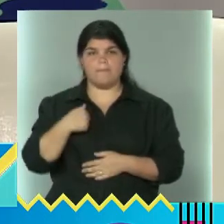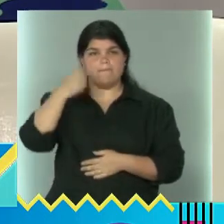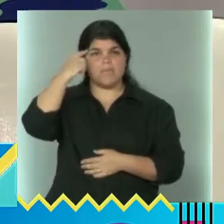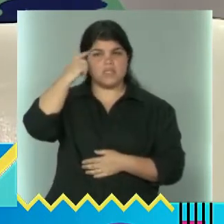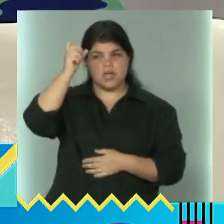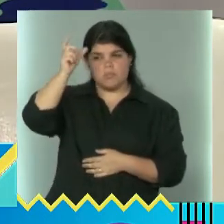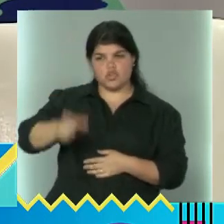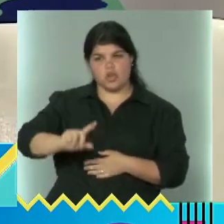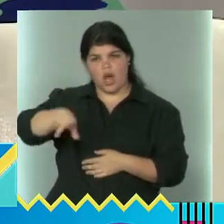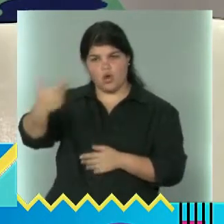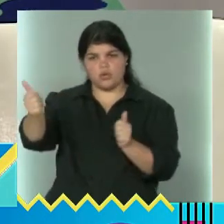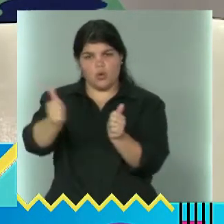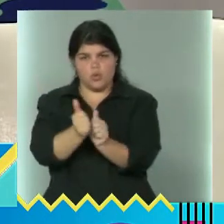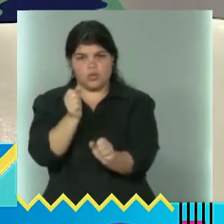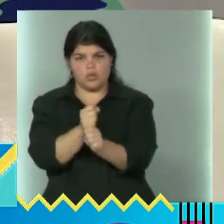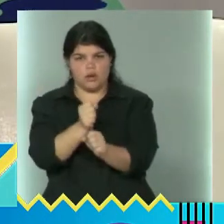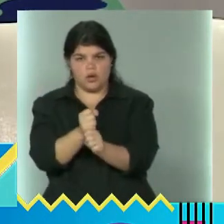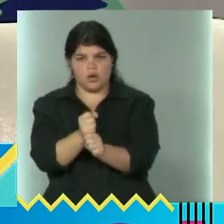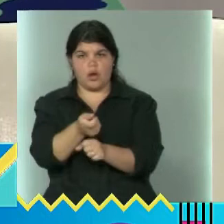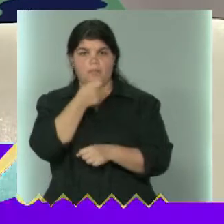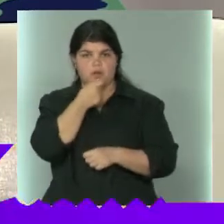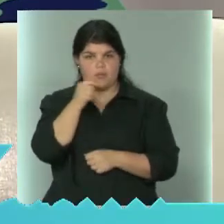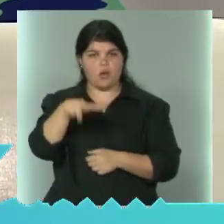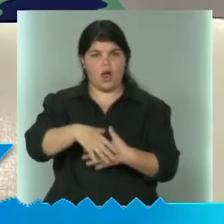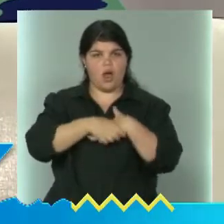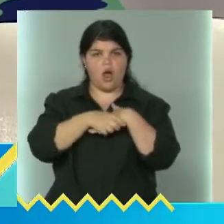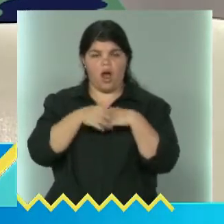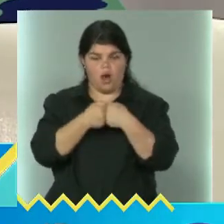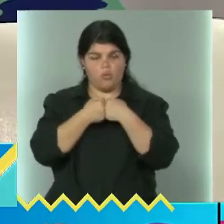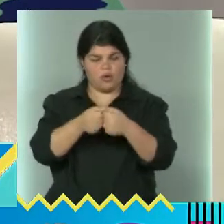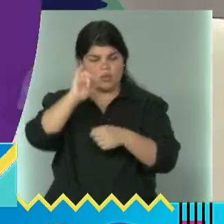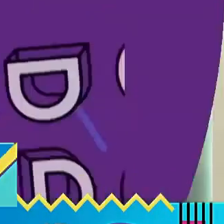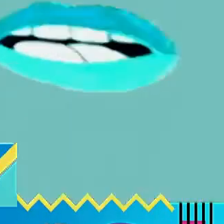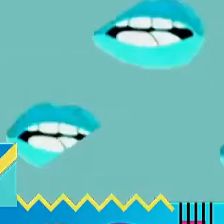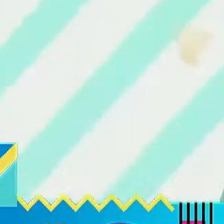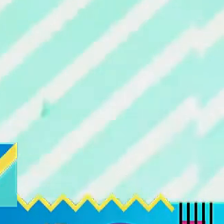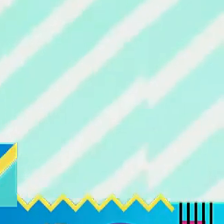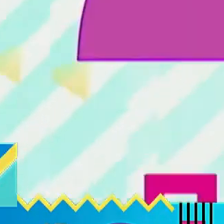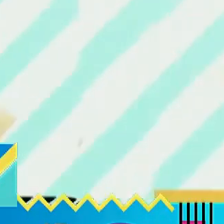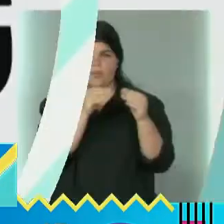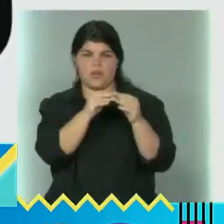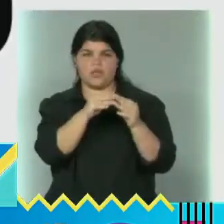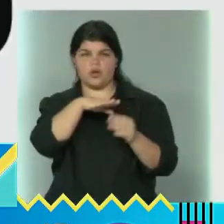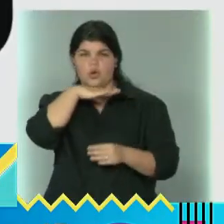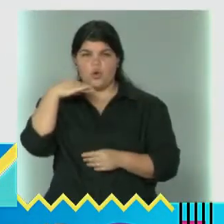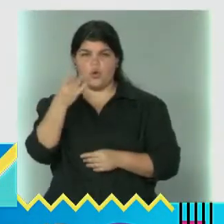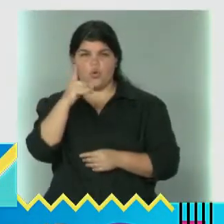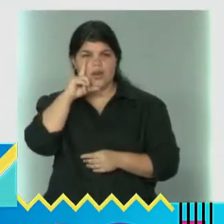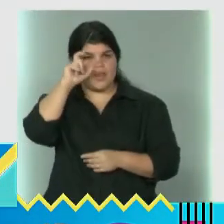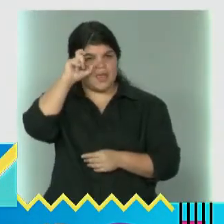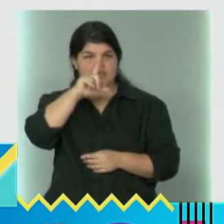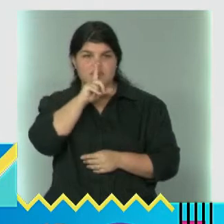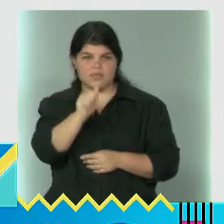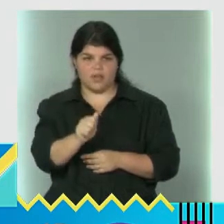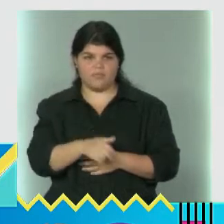yo coincido, por ejemplo, con Julieta, en esto de que vamos a trabajar en una transformación profunda del otro. Ahora, también